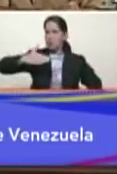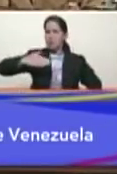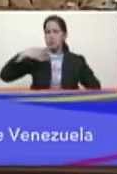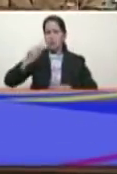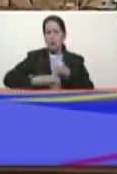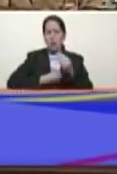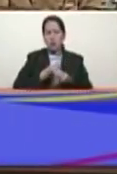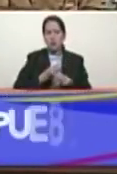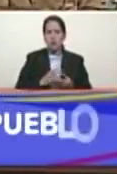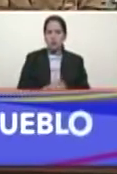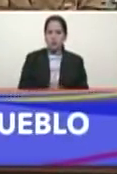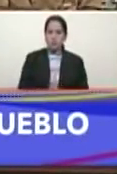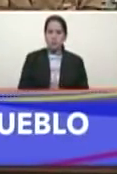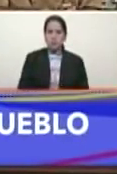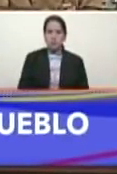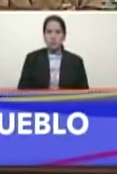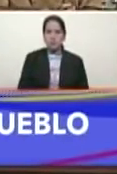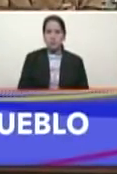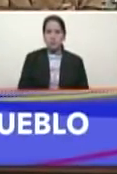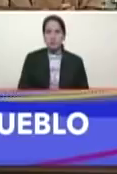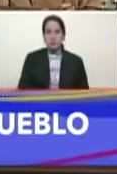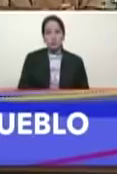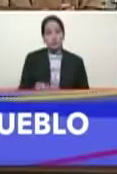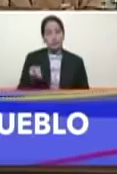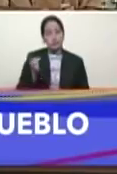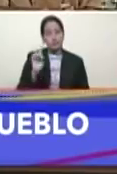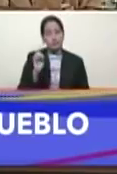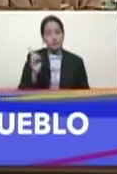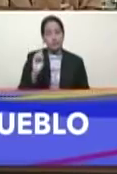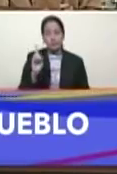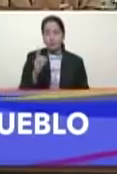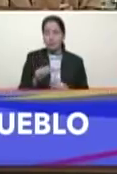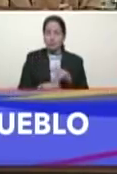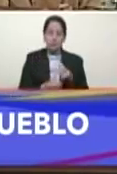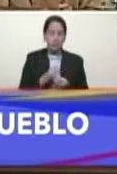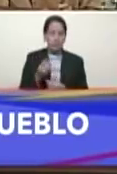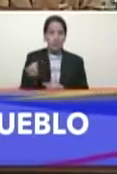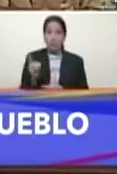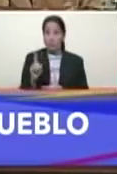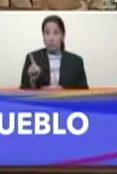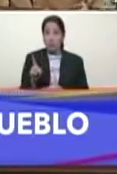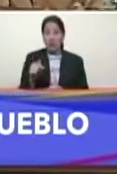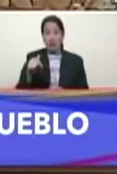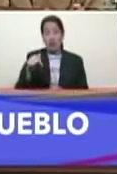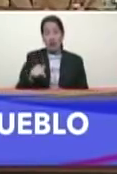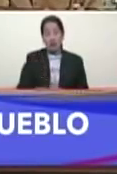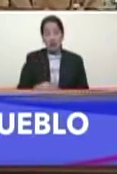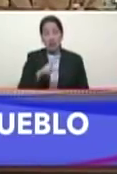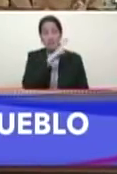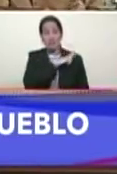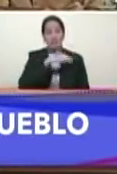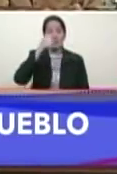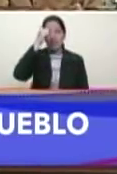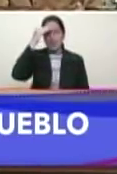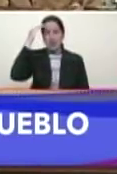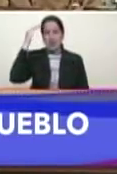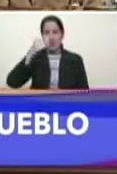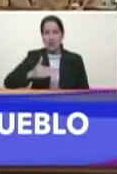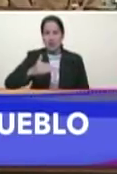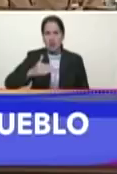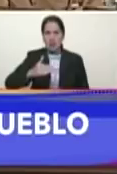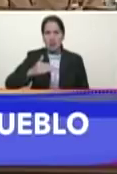Pence, no, Mike Pence, el comandante en jefe, constitucional,